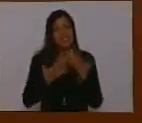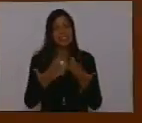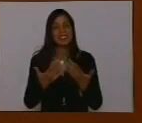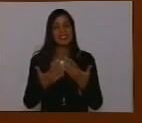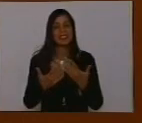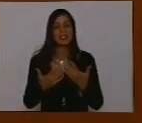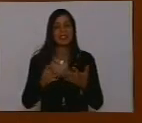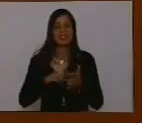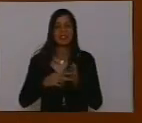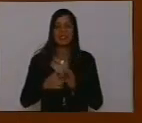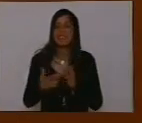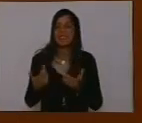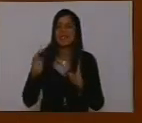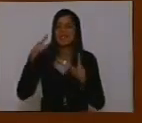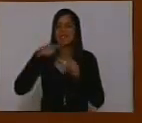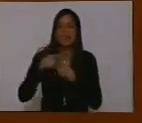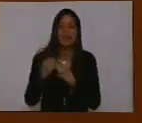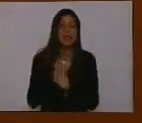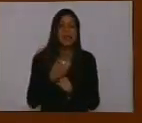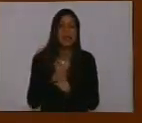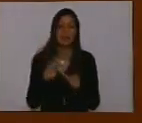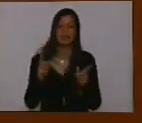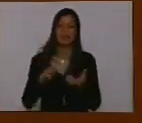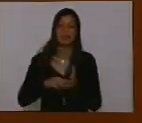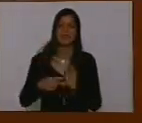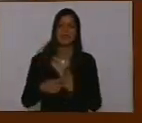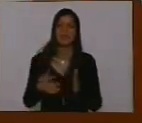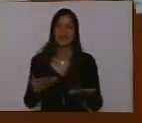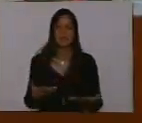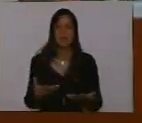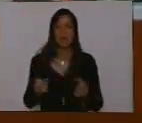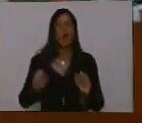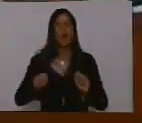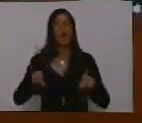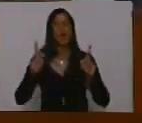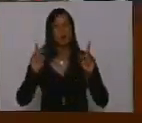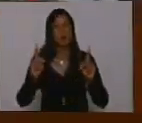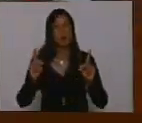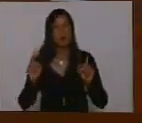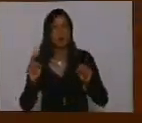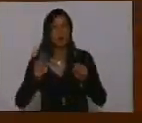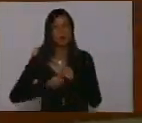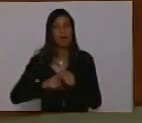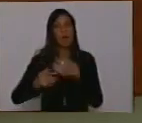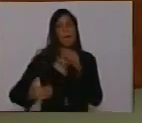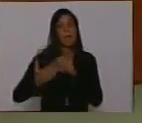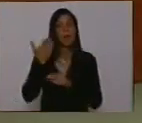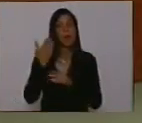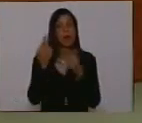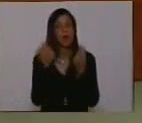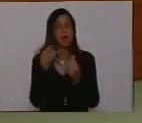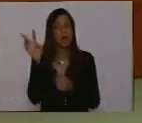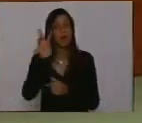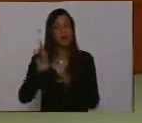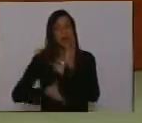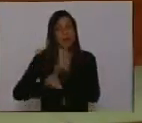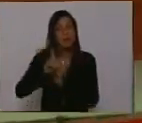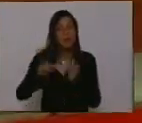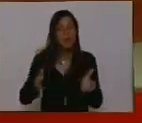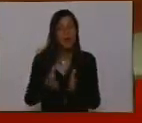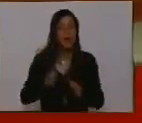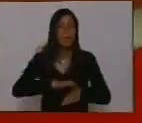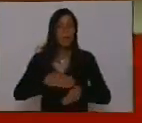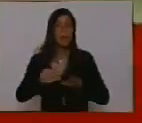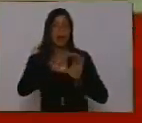trata del primer empleo, se trata de la oportunidad que necesitamos todas y todas de construir el modelo económico que queremos construir, porque esta